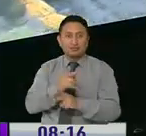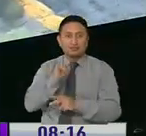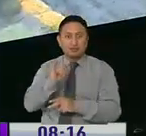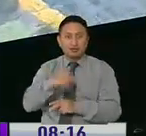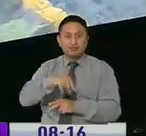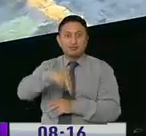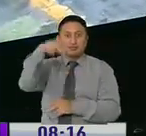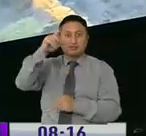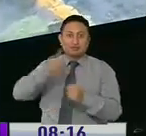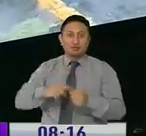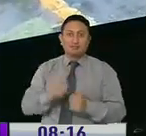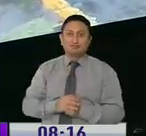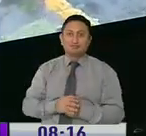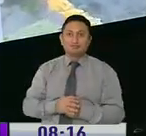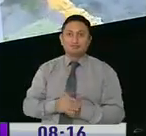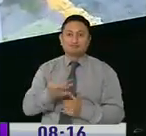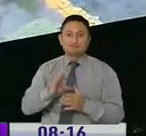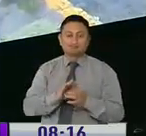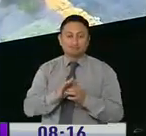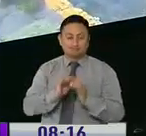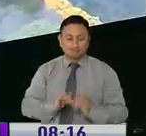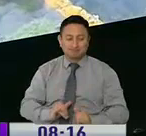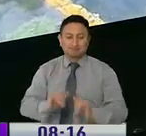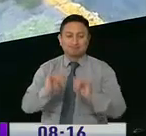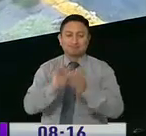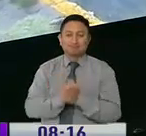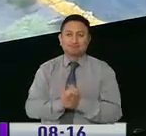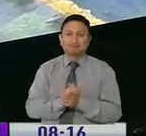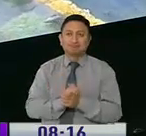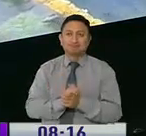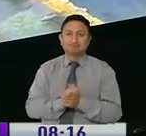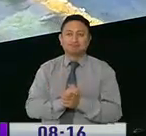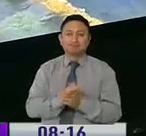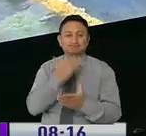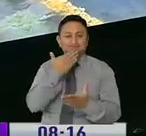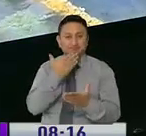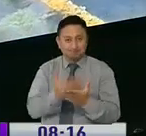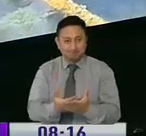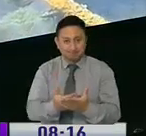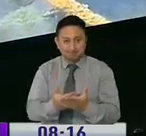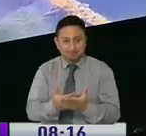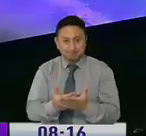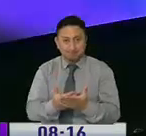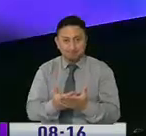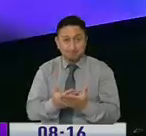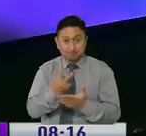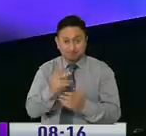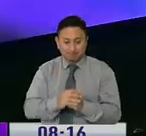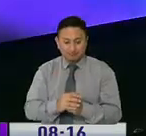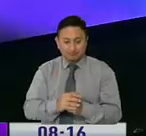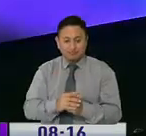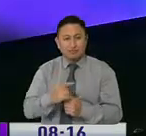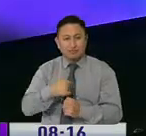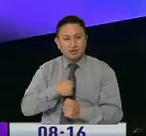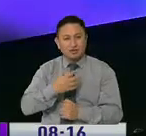en el norte de Quito. Ustedes continúan con más información. Sofía Vitimilla, gracias. Ahí pudieron ver. ¿Saben qué me da iras a mí? Yo estoy cansado de